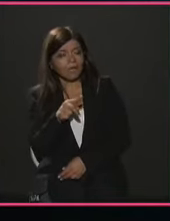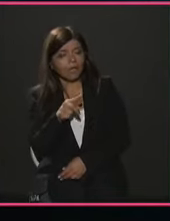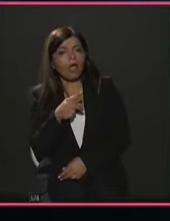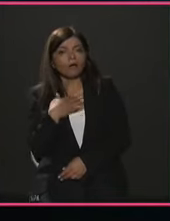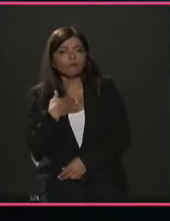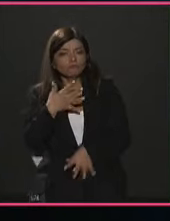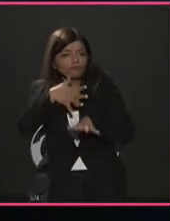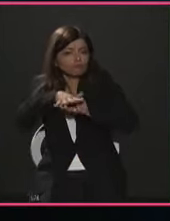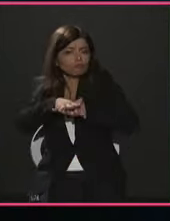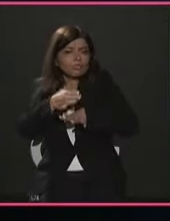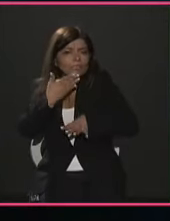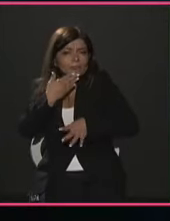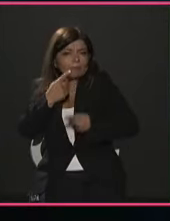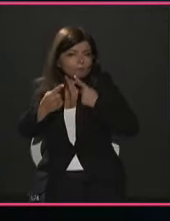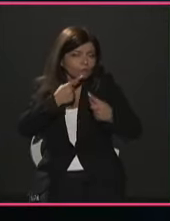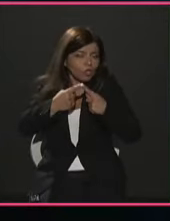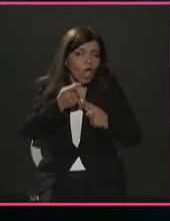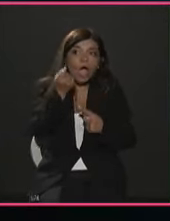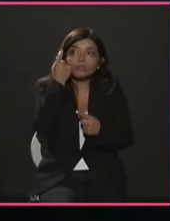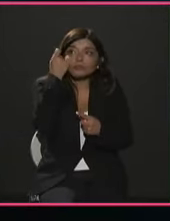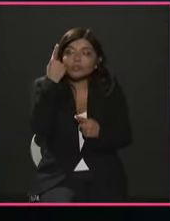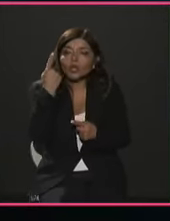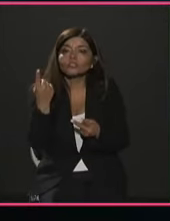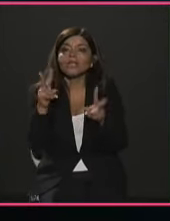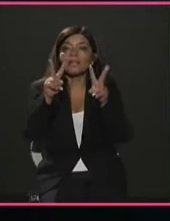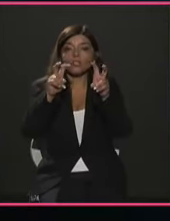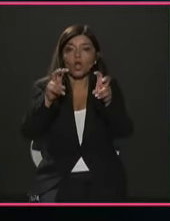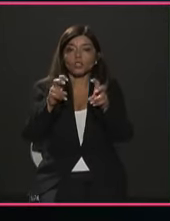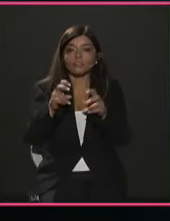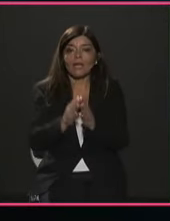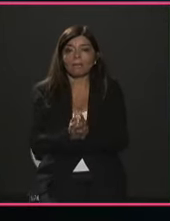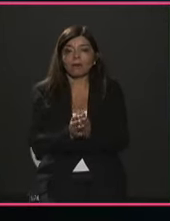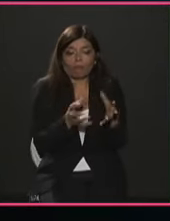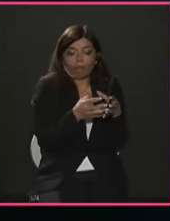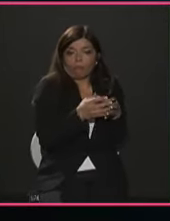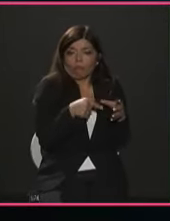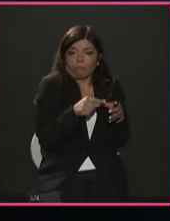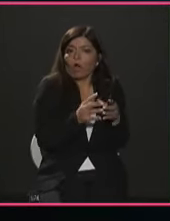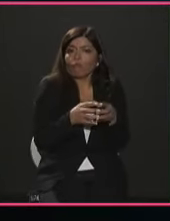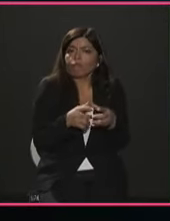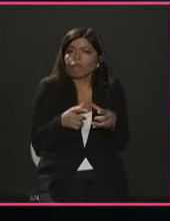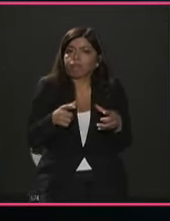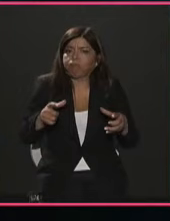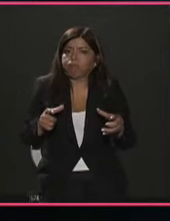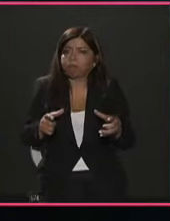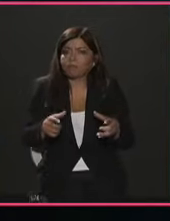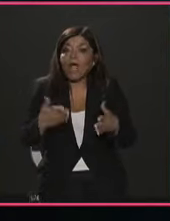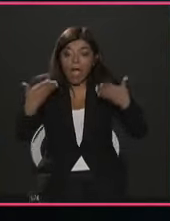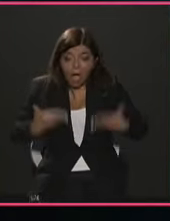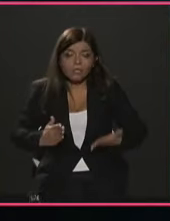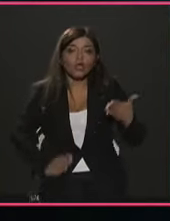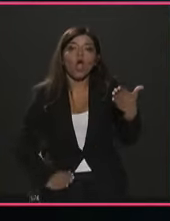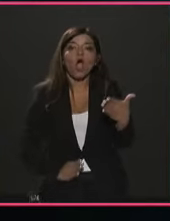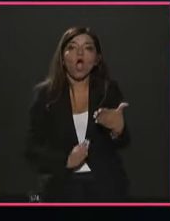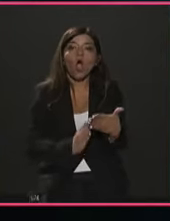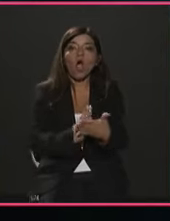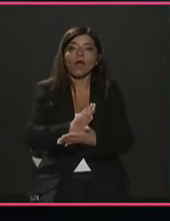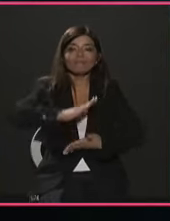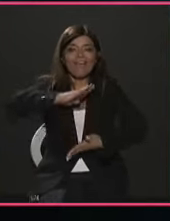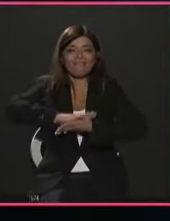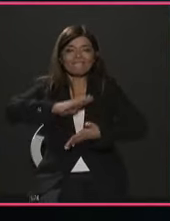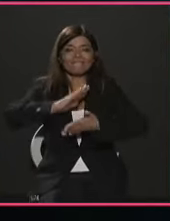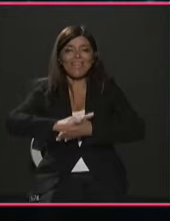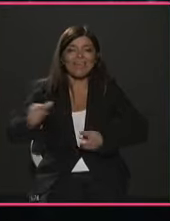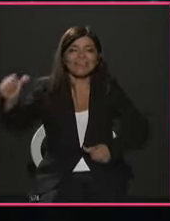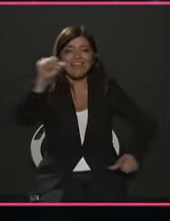parte de esta conversación y sacarla solamente de los circuitos de élite damos inicio entonces a esta a esta fiesta